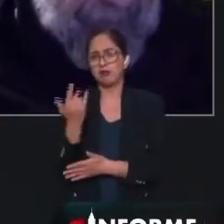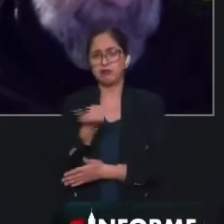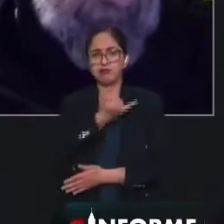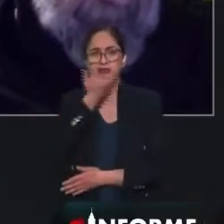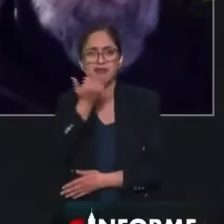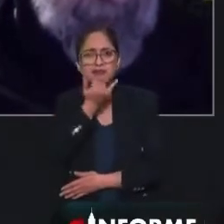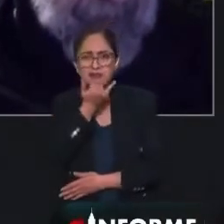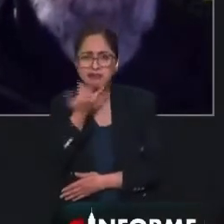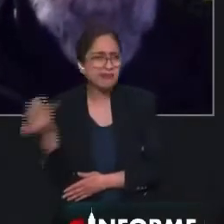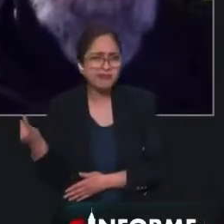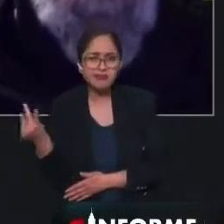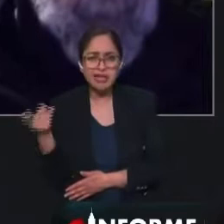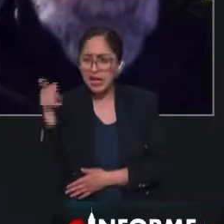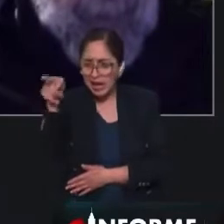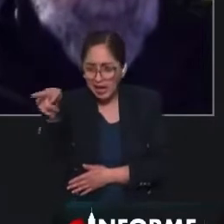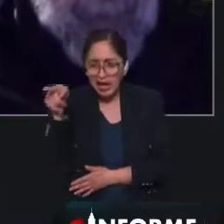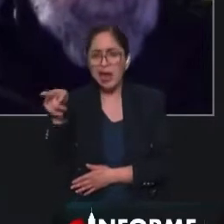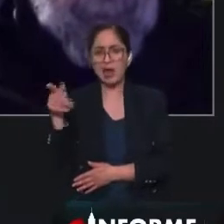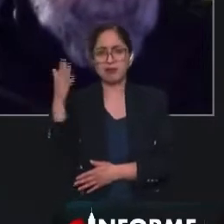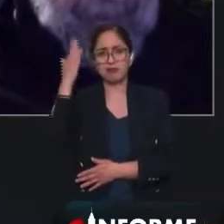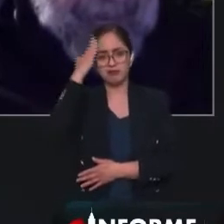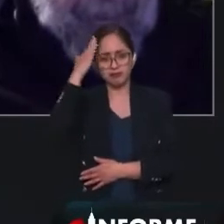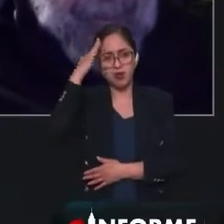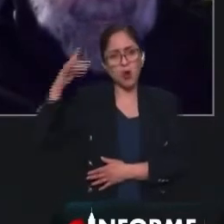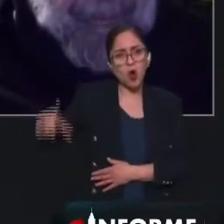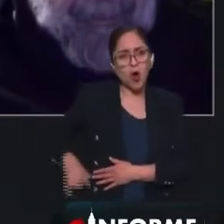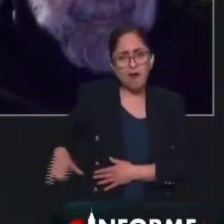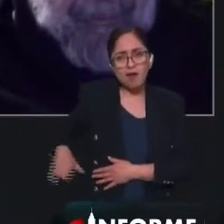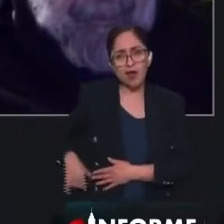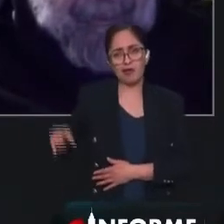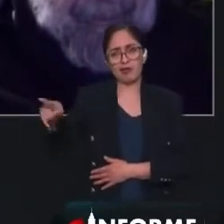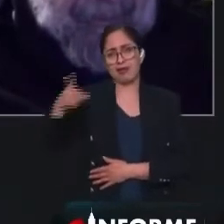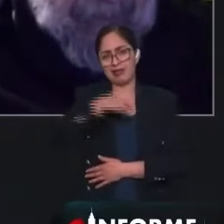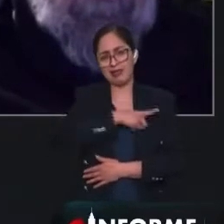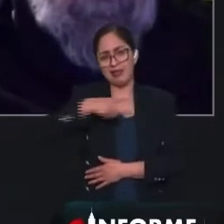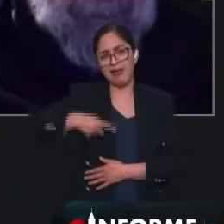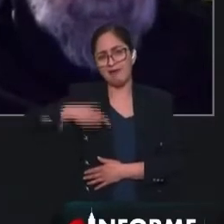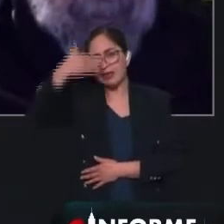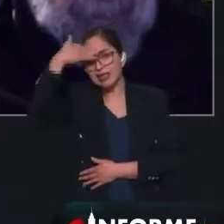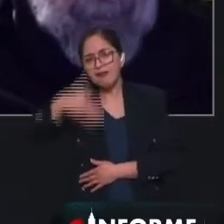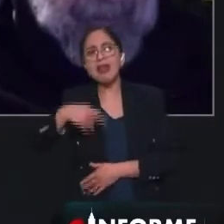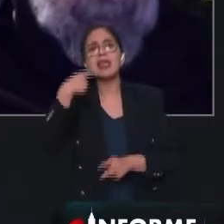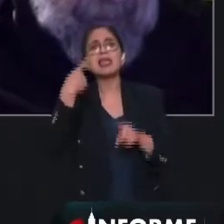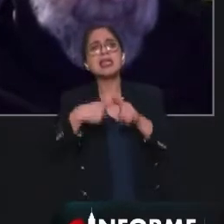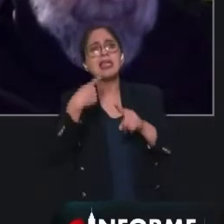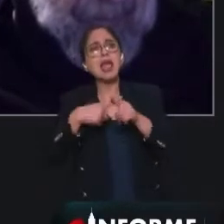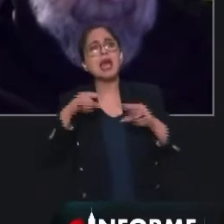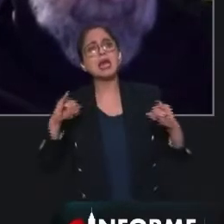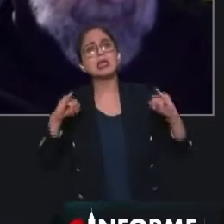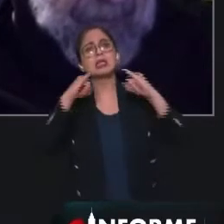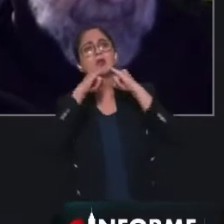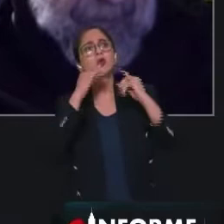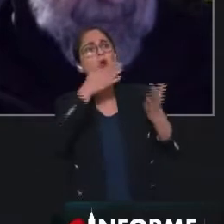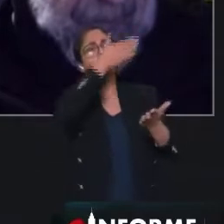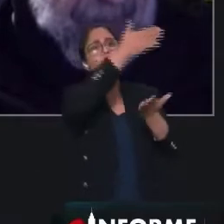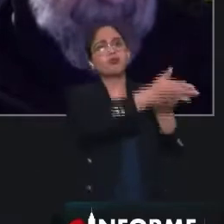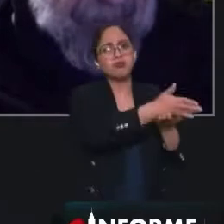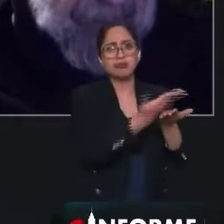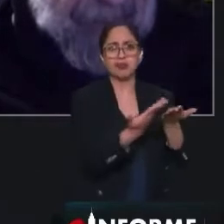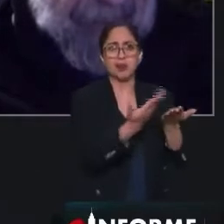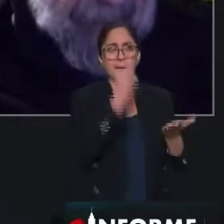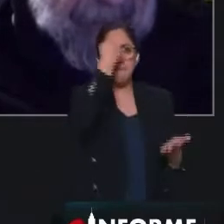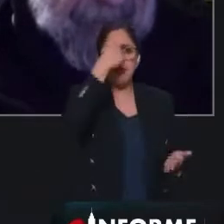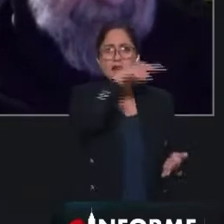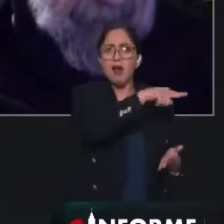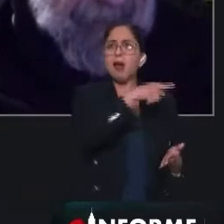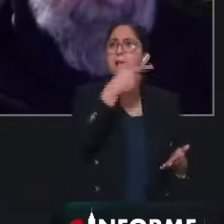ejecutivo en un estado, o sea, tendría que saber que hay 3 poderes, ¿no? Y que hay competencias y que pues no es la del presidente la que le fue